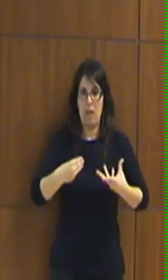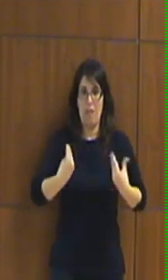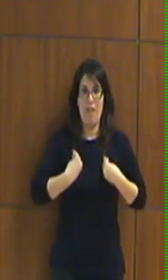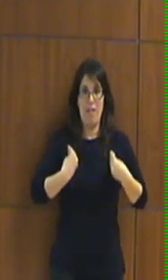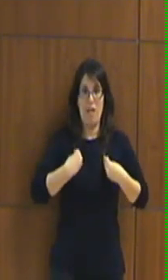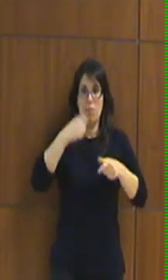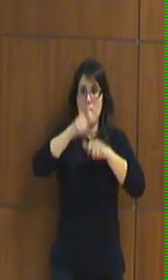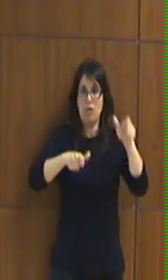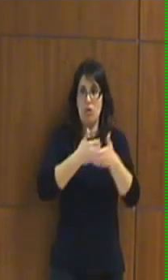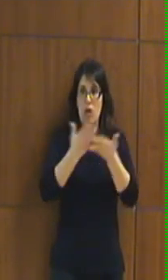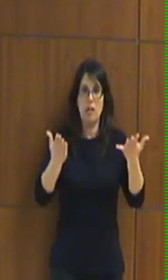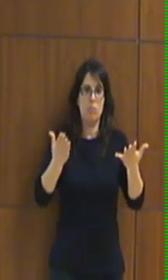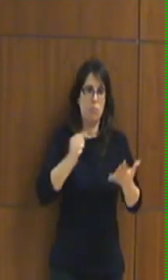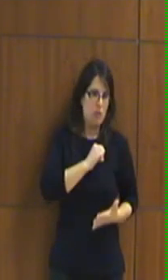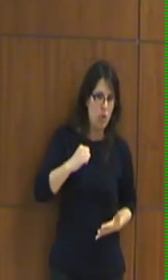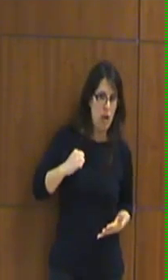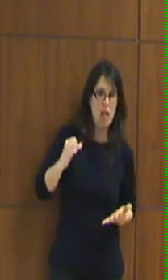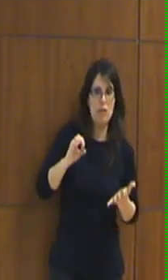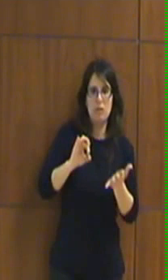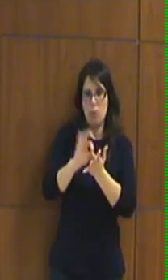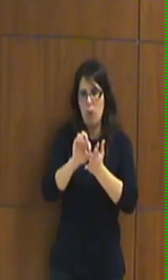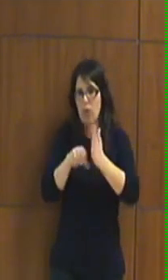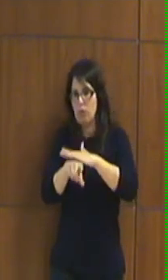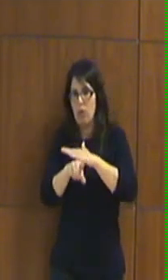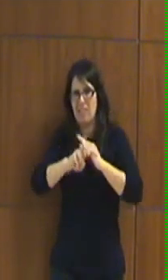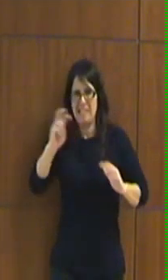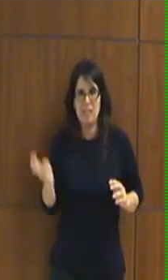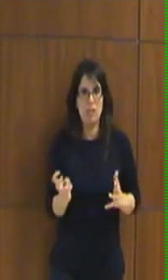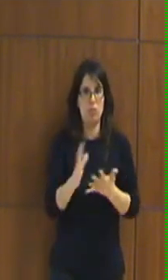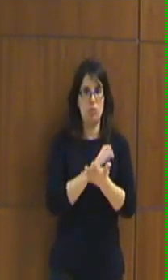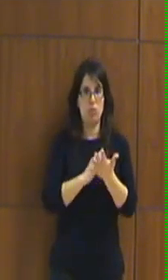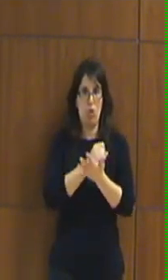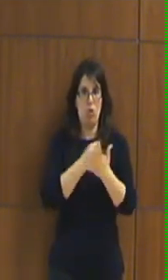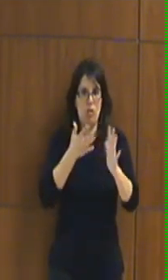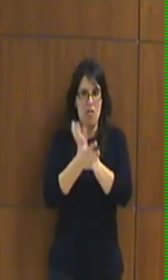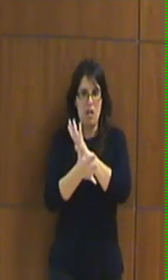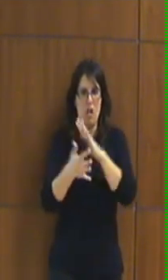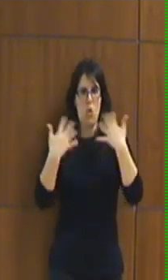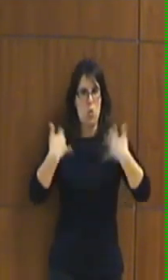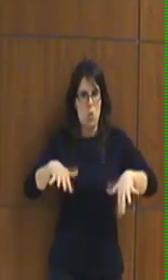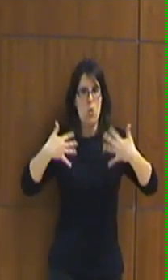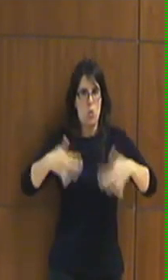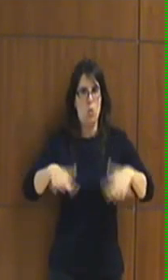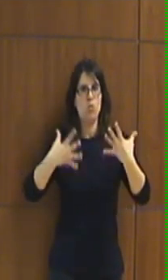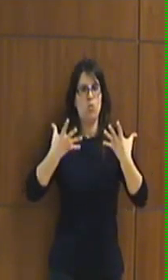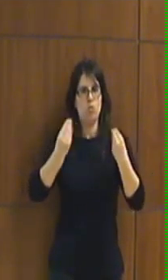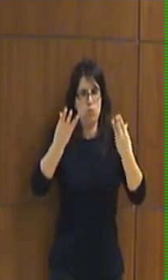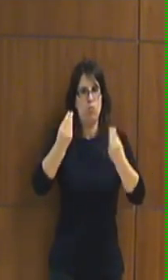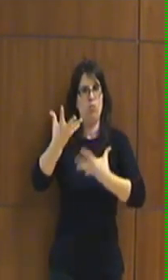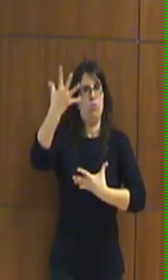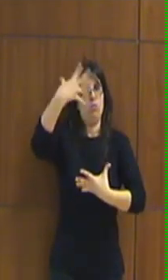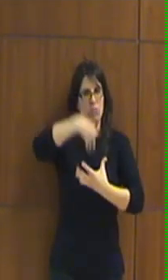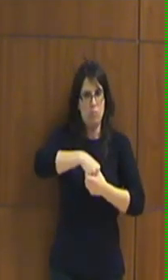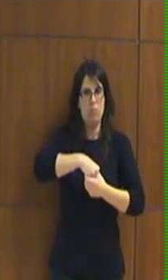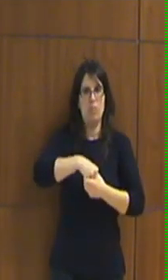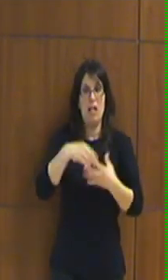servicios de una manera tan grave, grave en el sentido de importante, no de malo, tan grave, pues